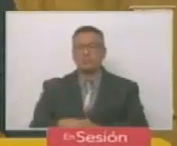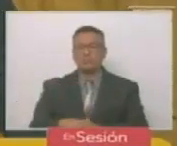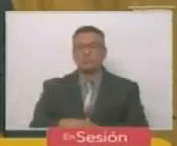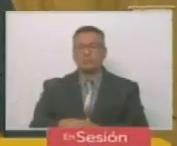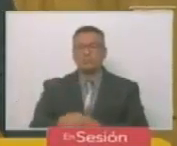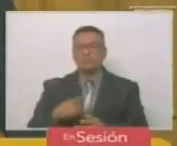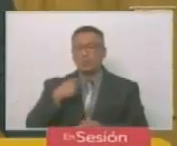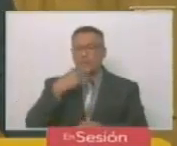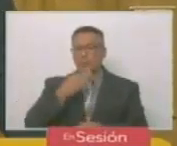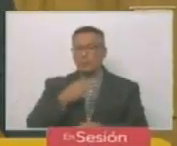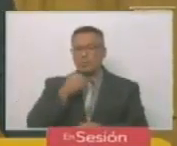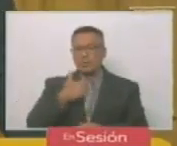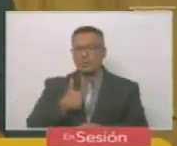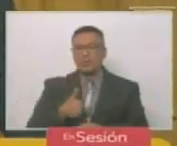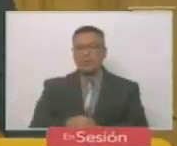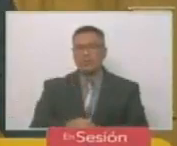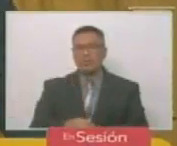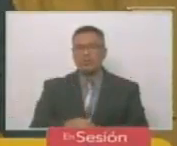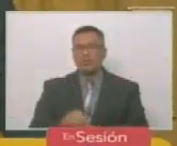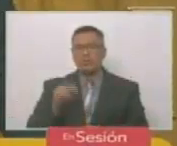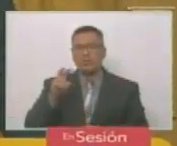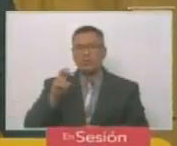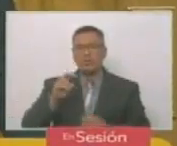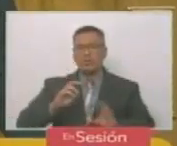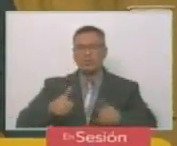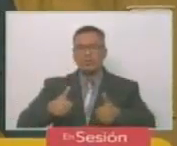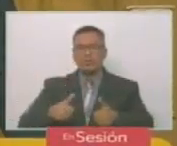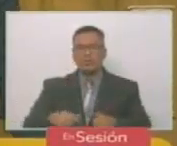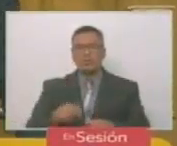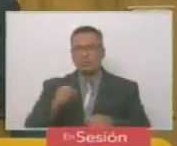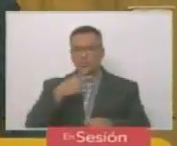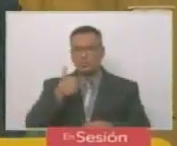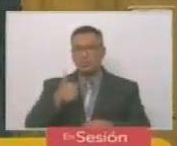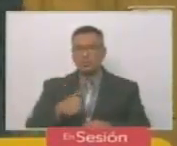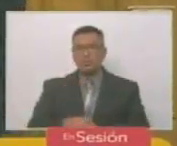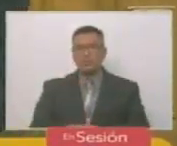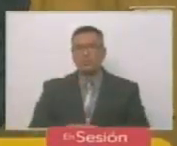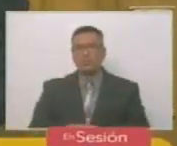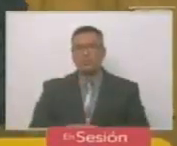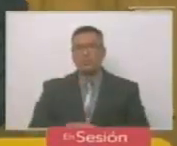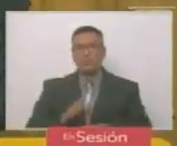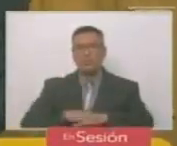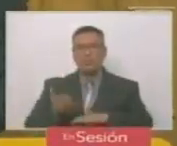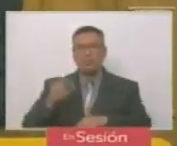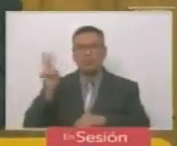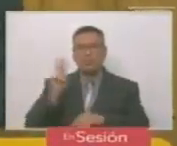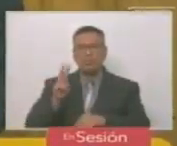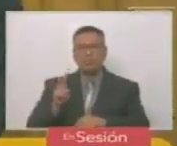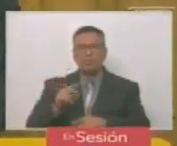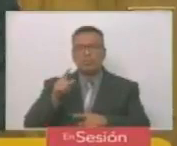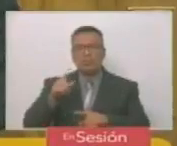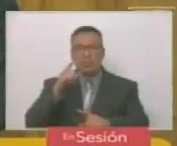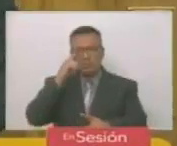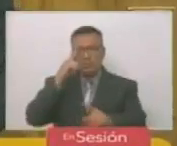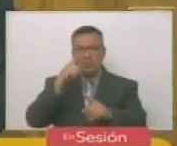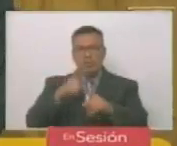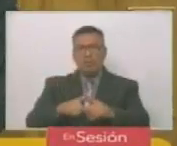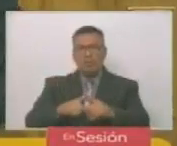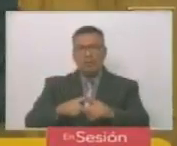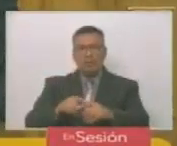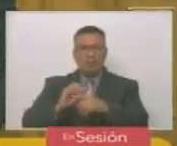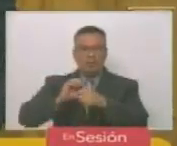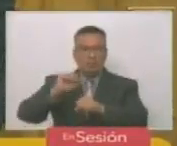vale la pena un nuevo renacer. Vale la pena porque Venezuela está destinado a